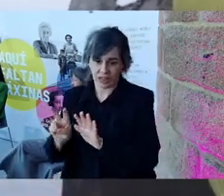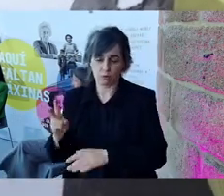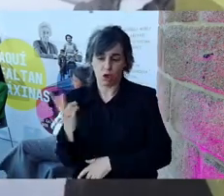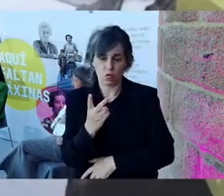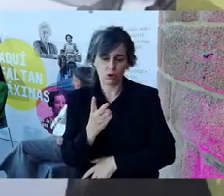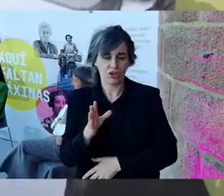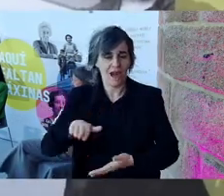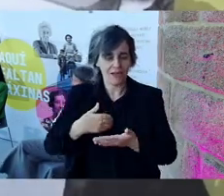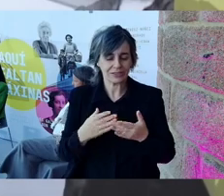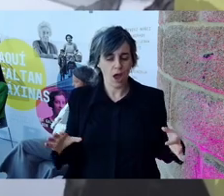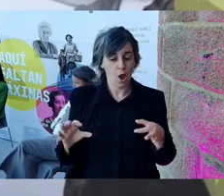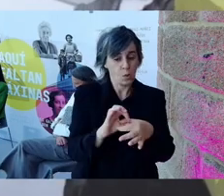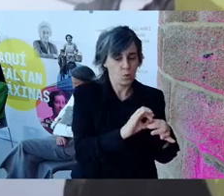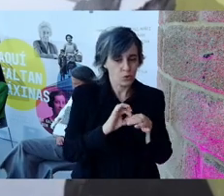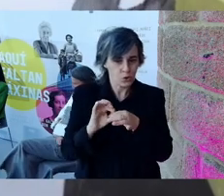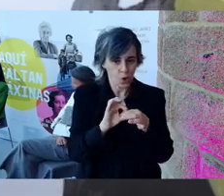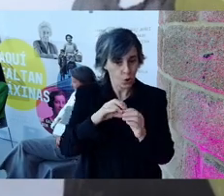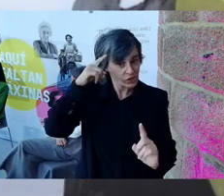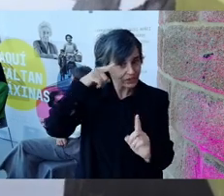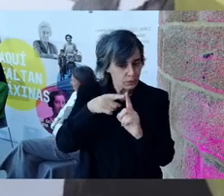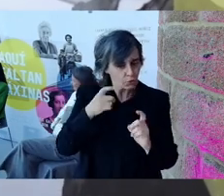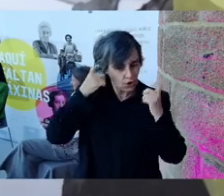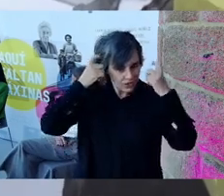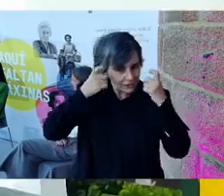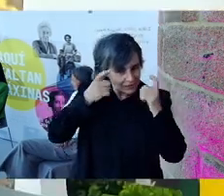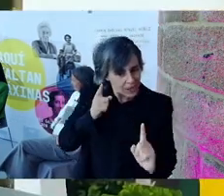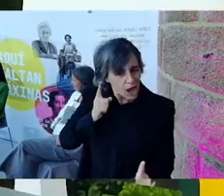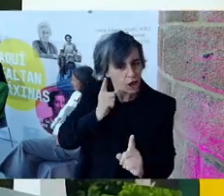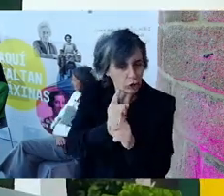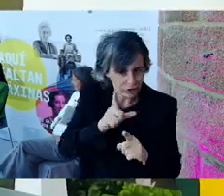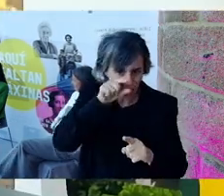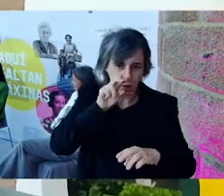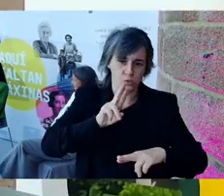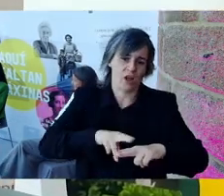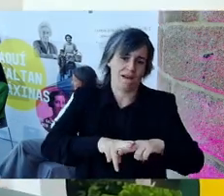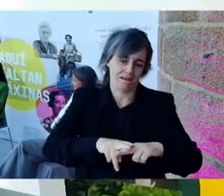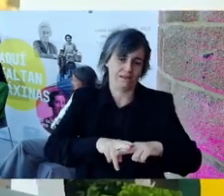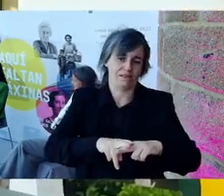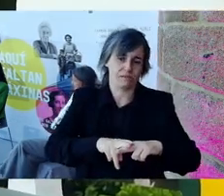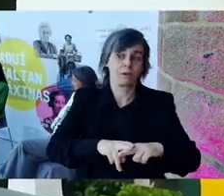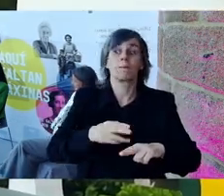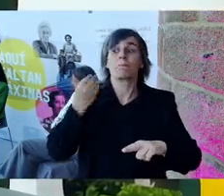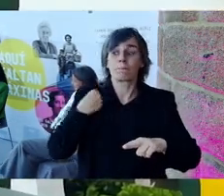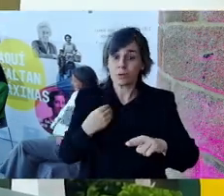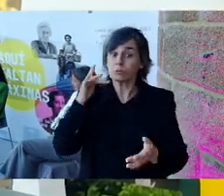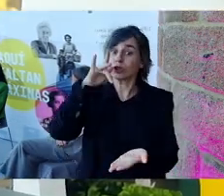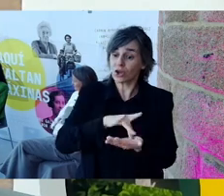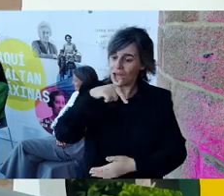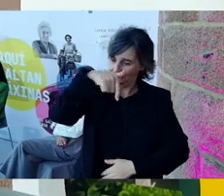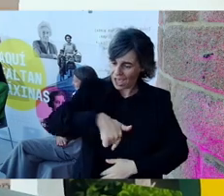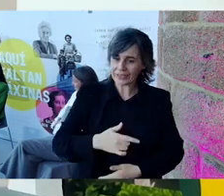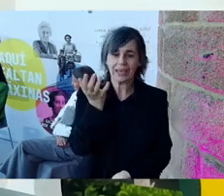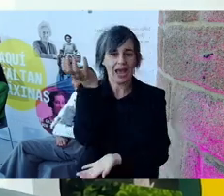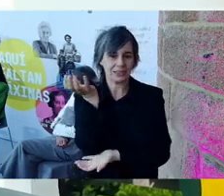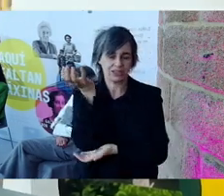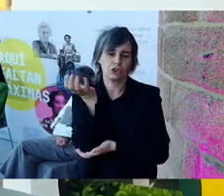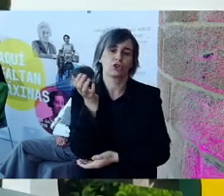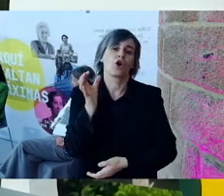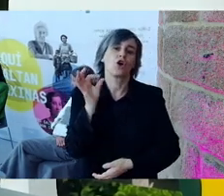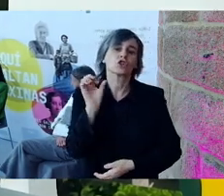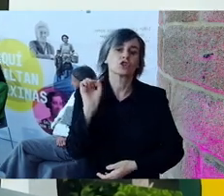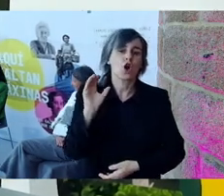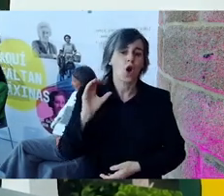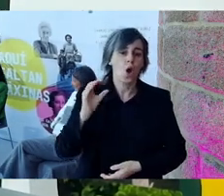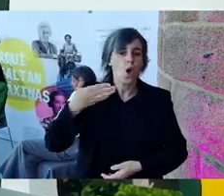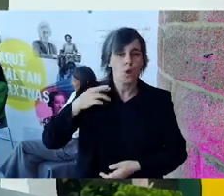unidos, aliados conjuntamente para intentar vencela. Y eso fue exactamente lo que sucedió aquí en Sobroso,